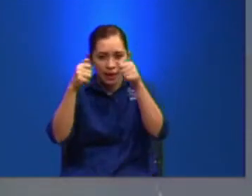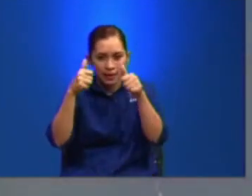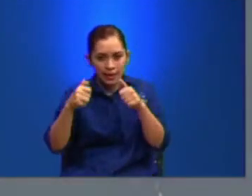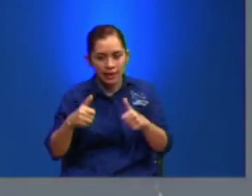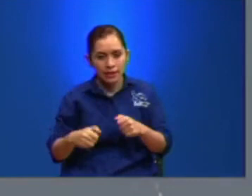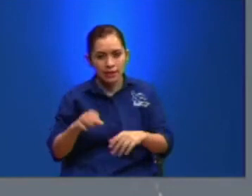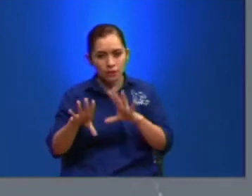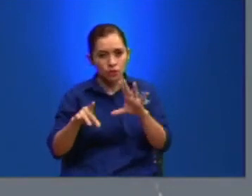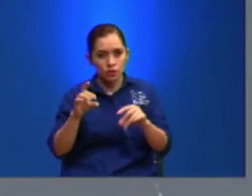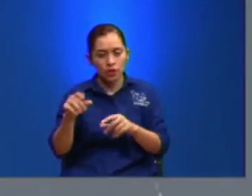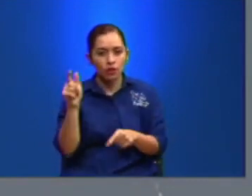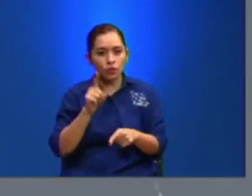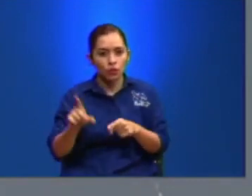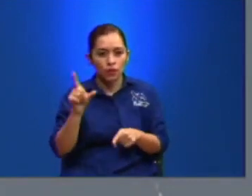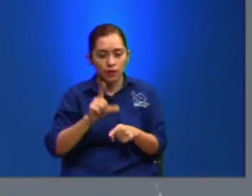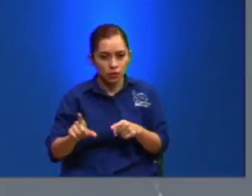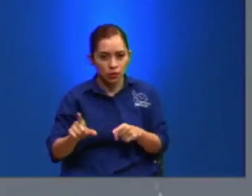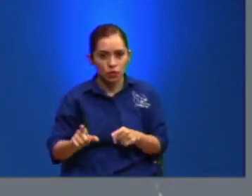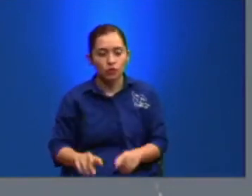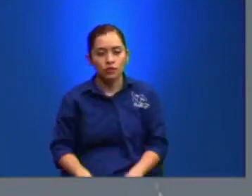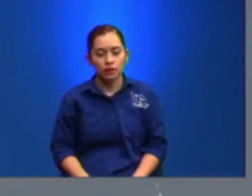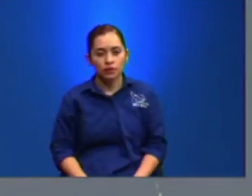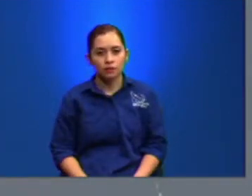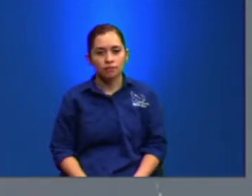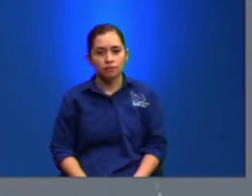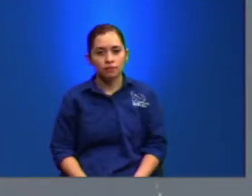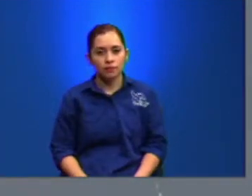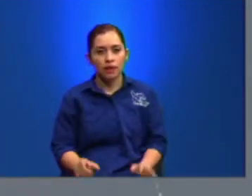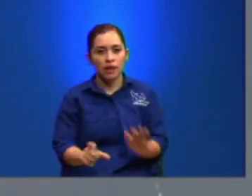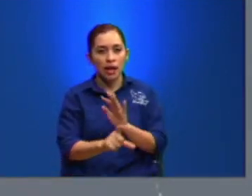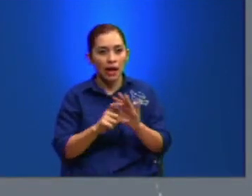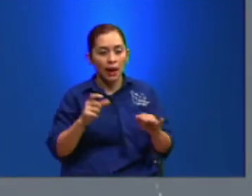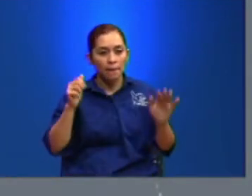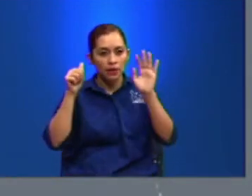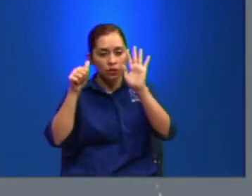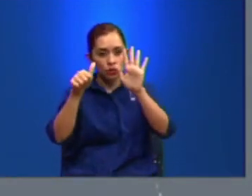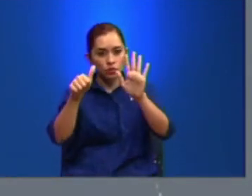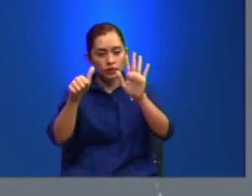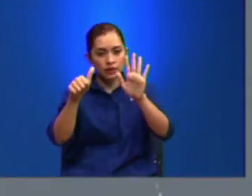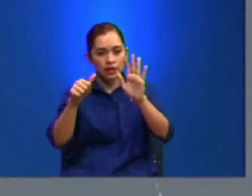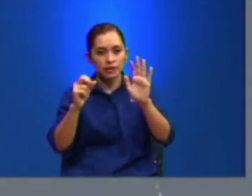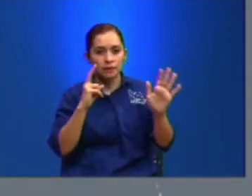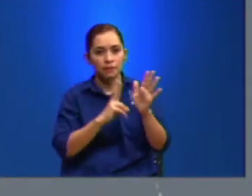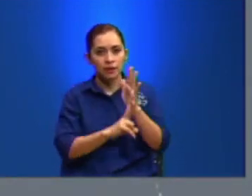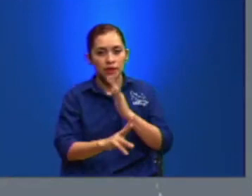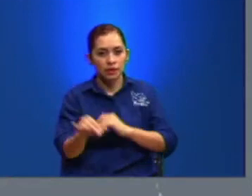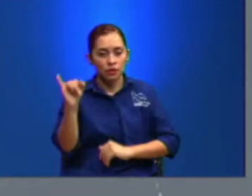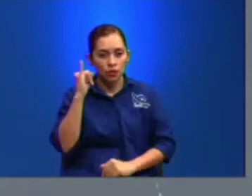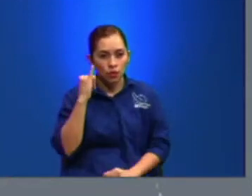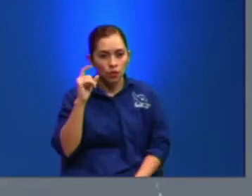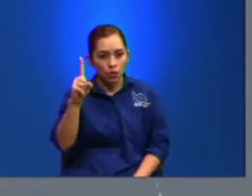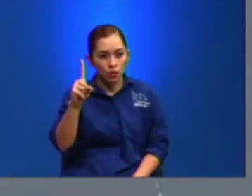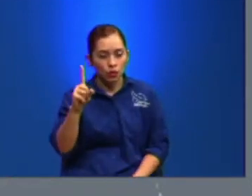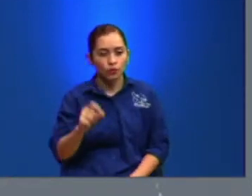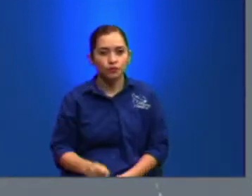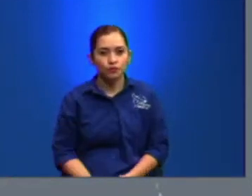vamos a ver proverbios capítulo 6 le dijera mire hijo mío